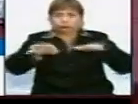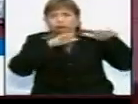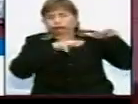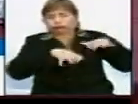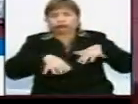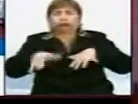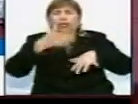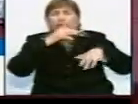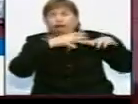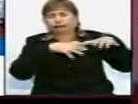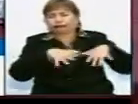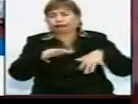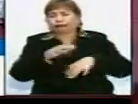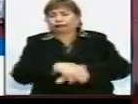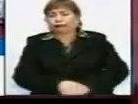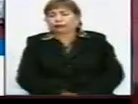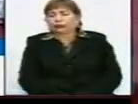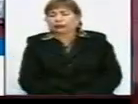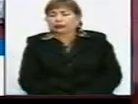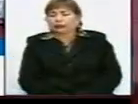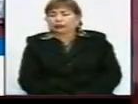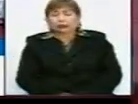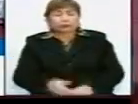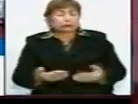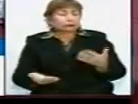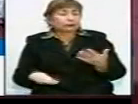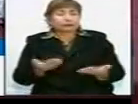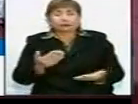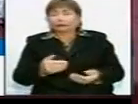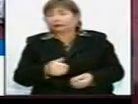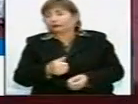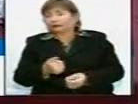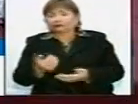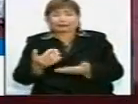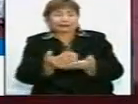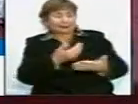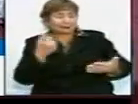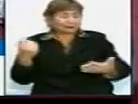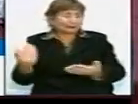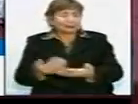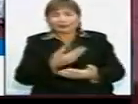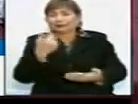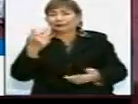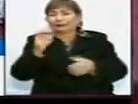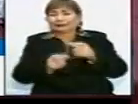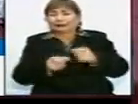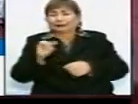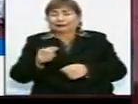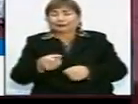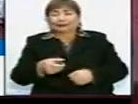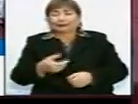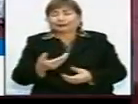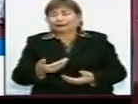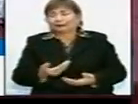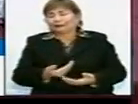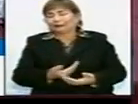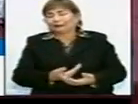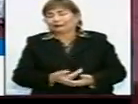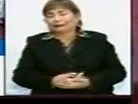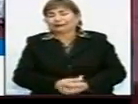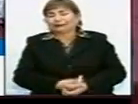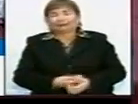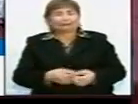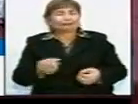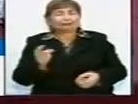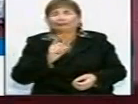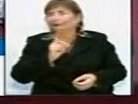aguas no queda otra porque sacar a todas las personas que pasa por la que es alguien en formación 'no no se